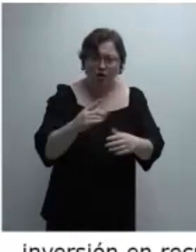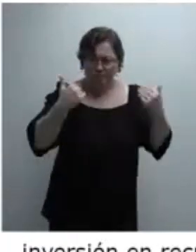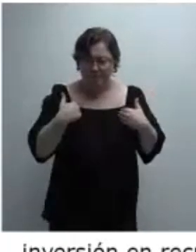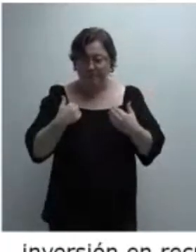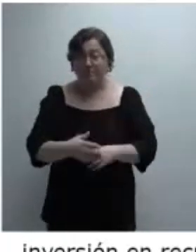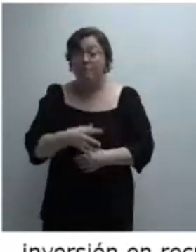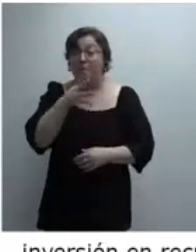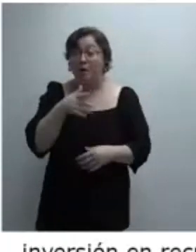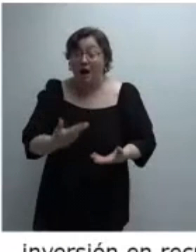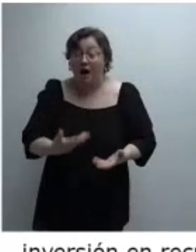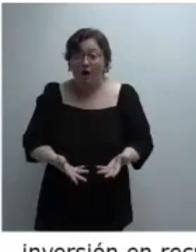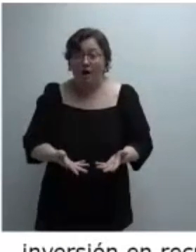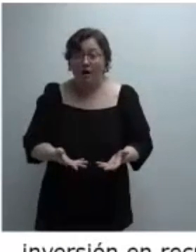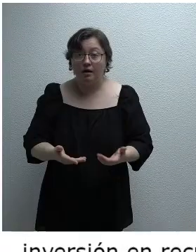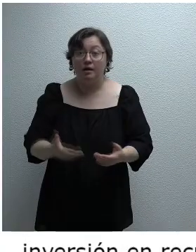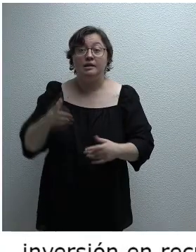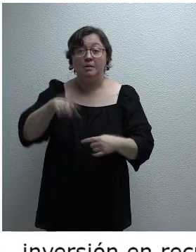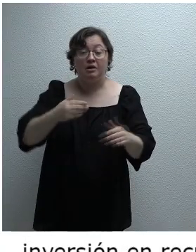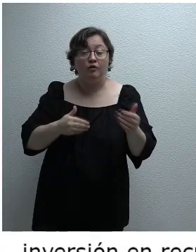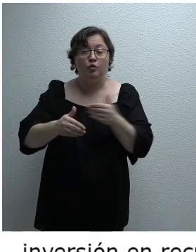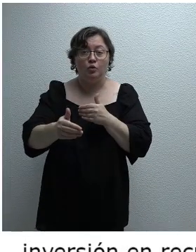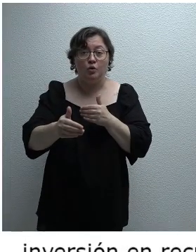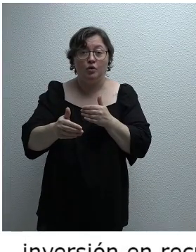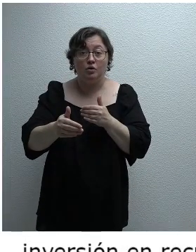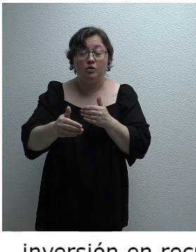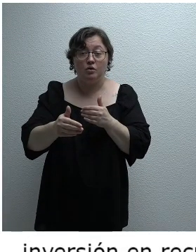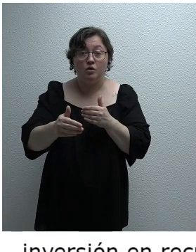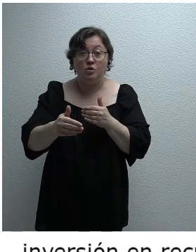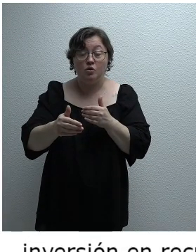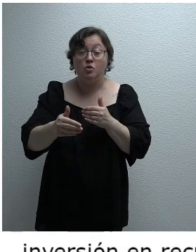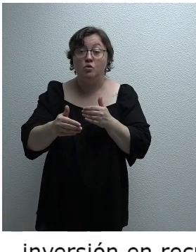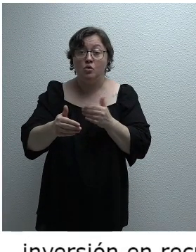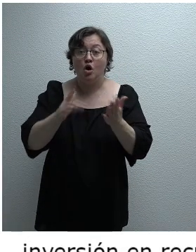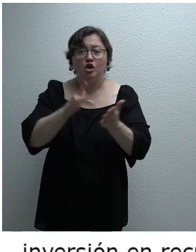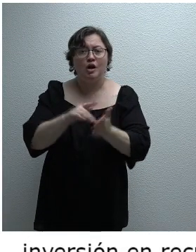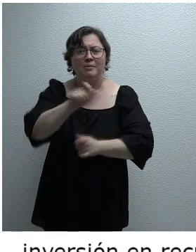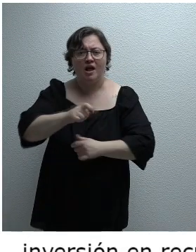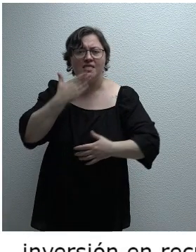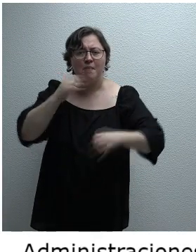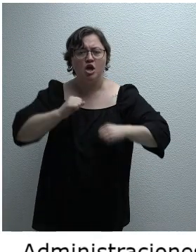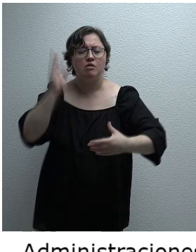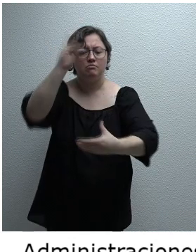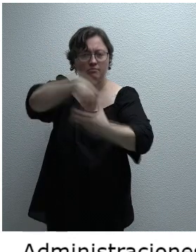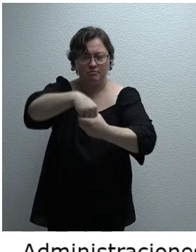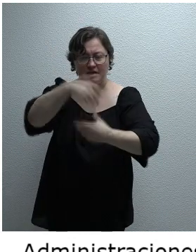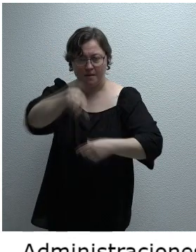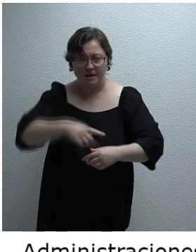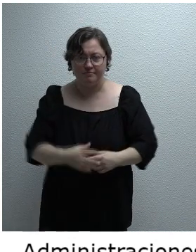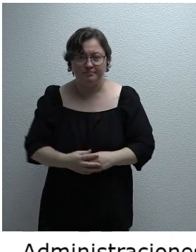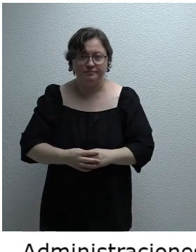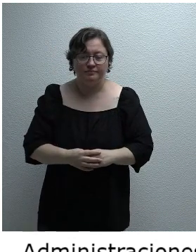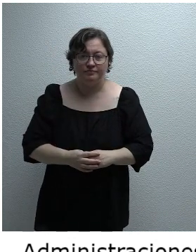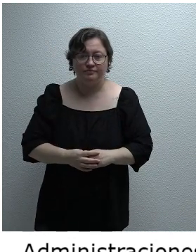porque ahora, también en el futuro, es el turno de las personas mayores.